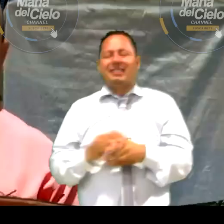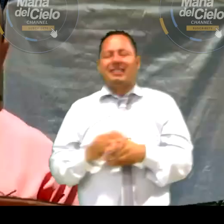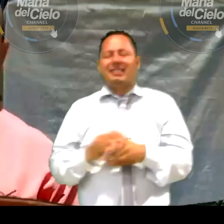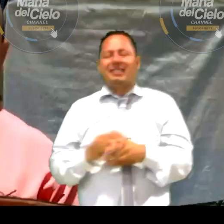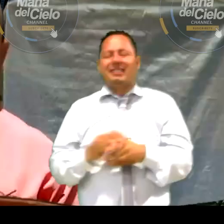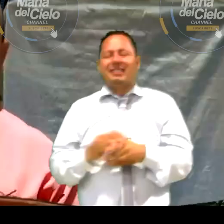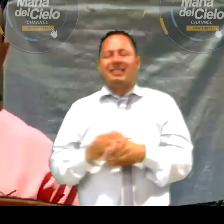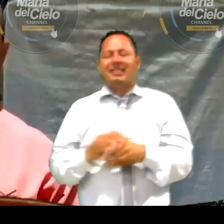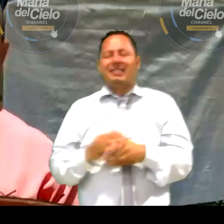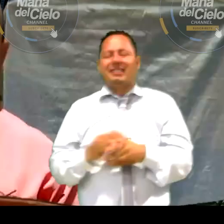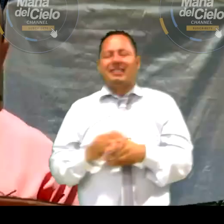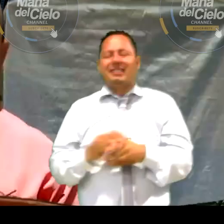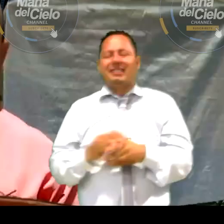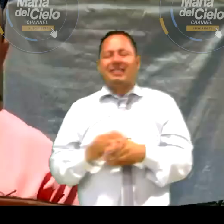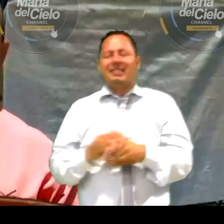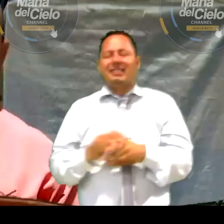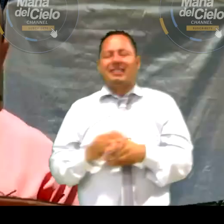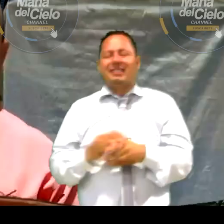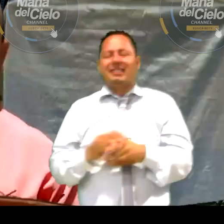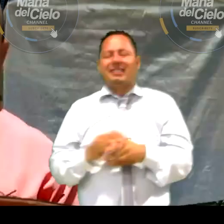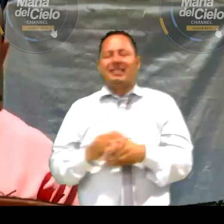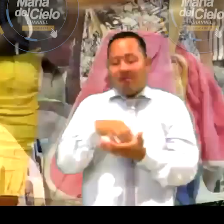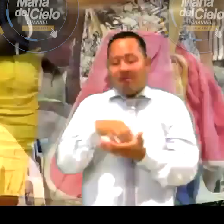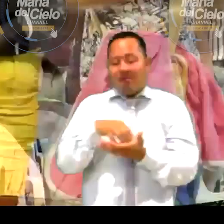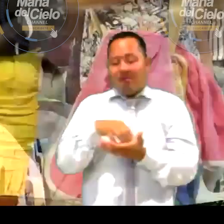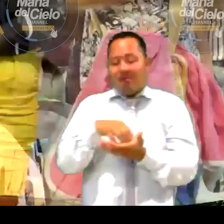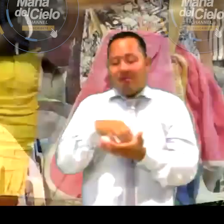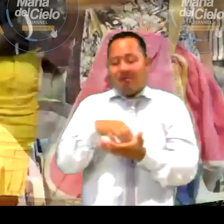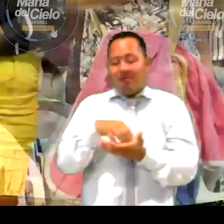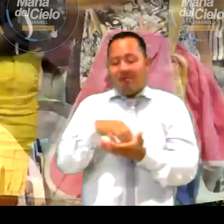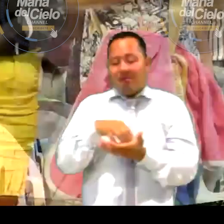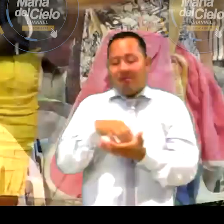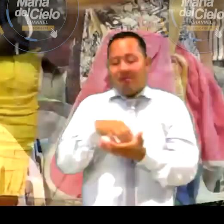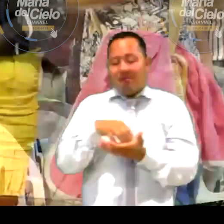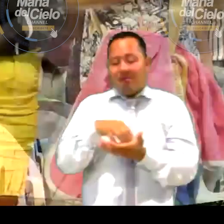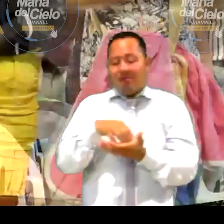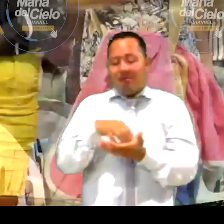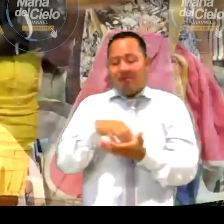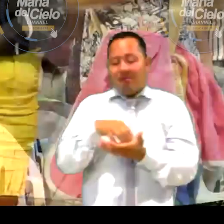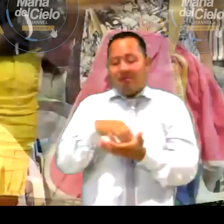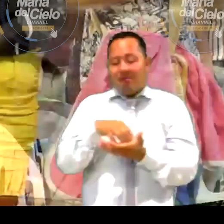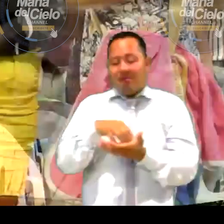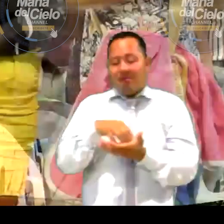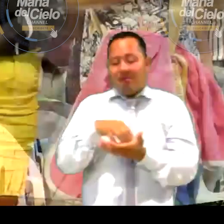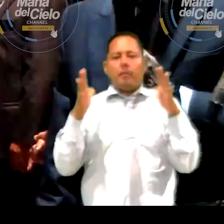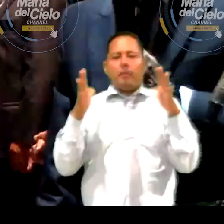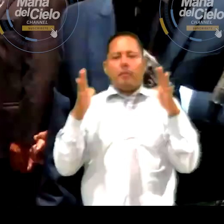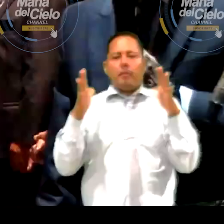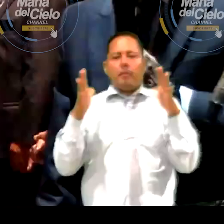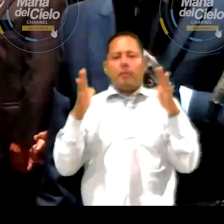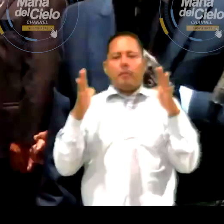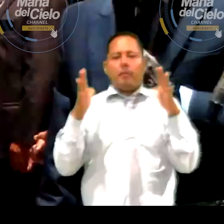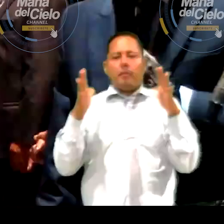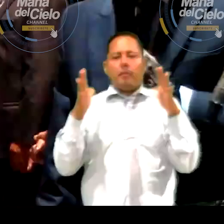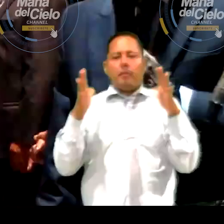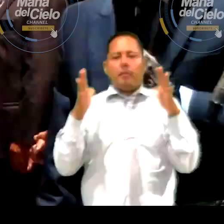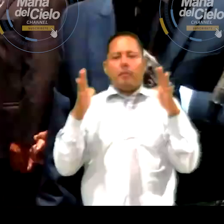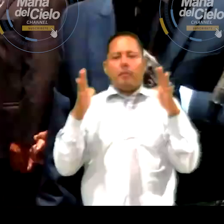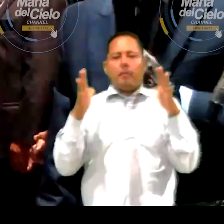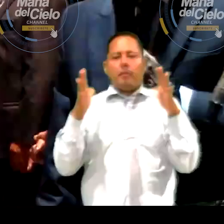bajo amenaza. Mi familia está viviendo la peor crisis.